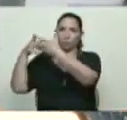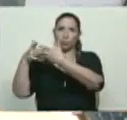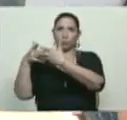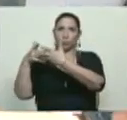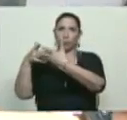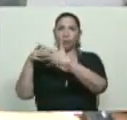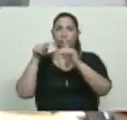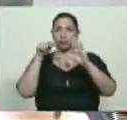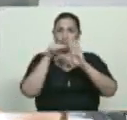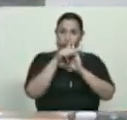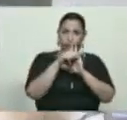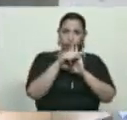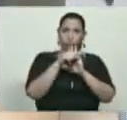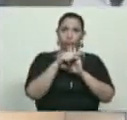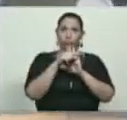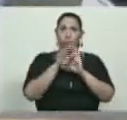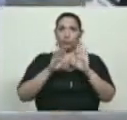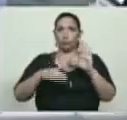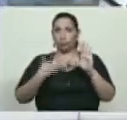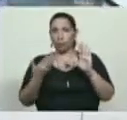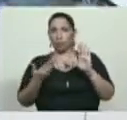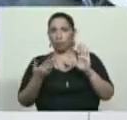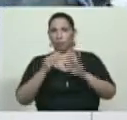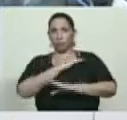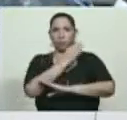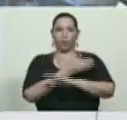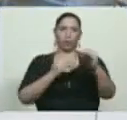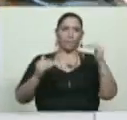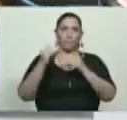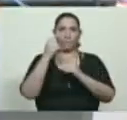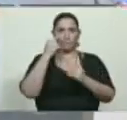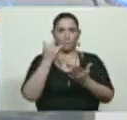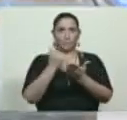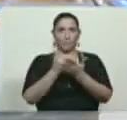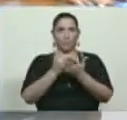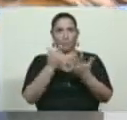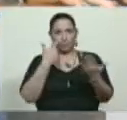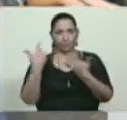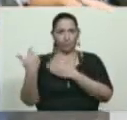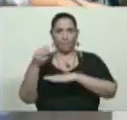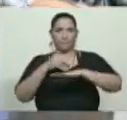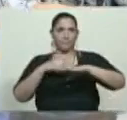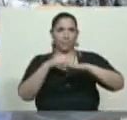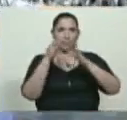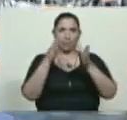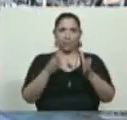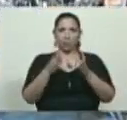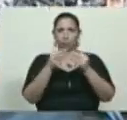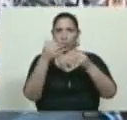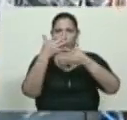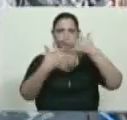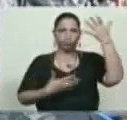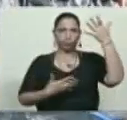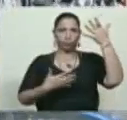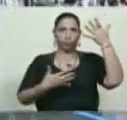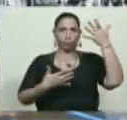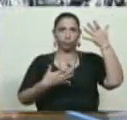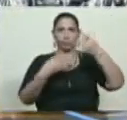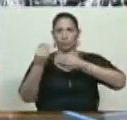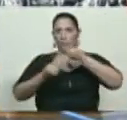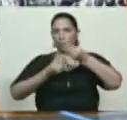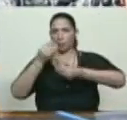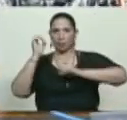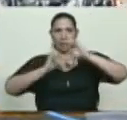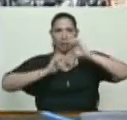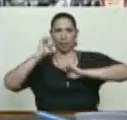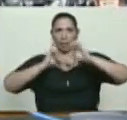estas medidas puede ser la causa de fuerza mayor, pero bueno, dejemos que sea el propio ministro Manuel Quevedo que nos traiga todos los detalles de estas medidas que están evaluando para